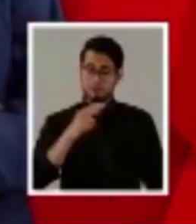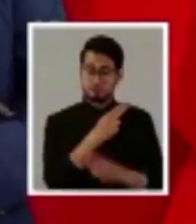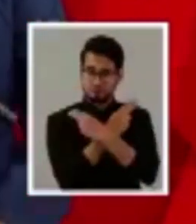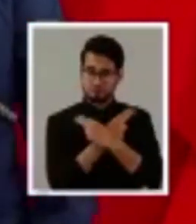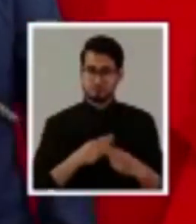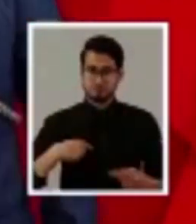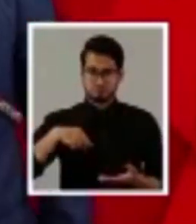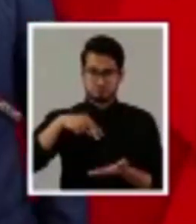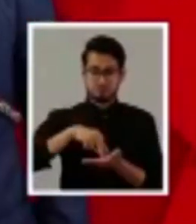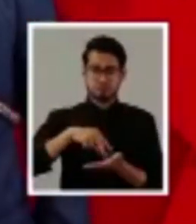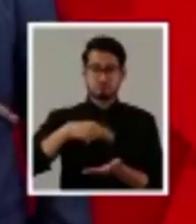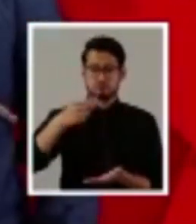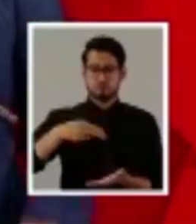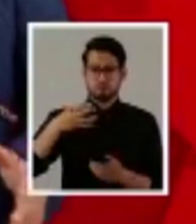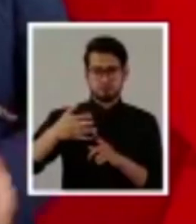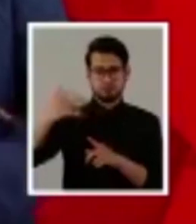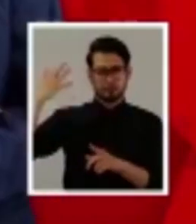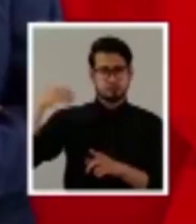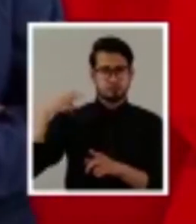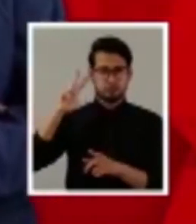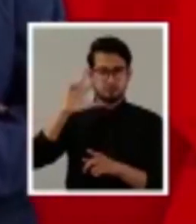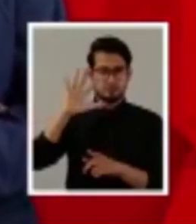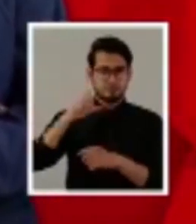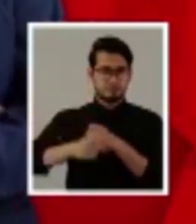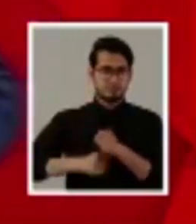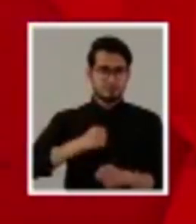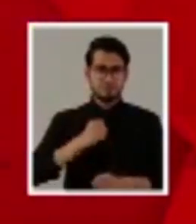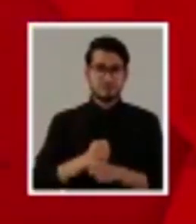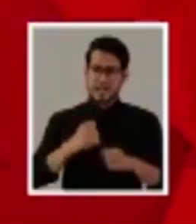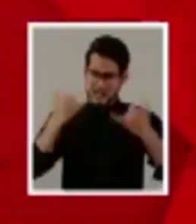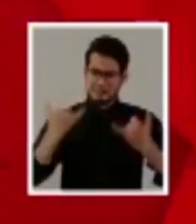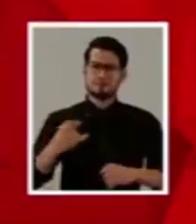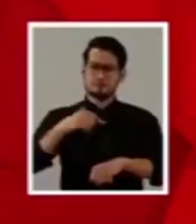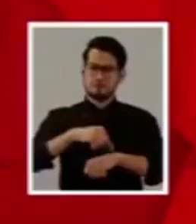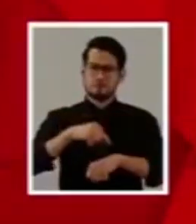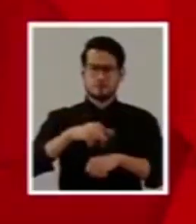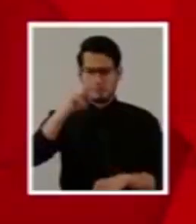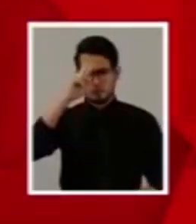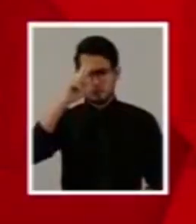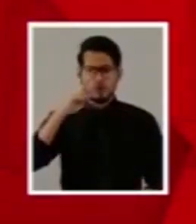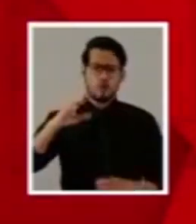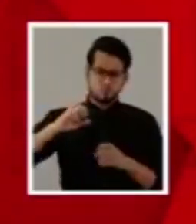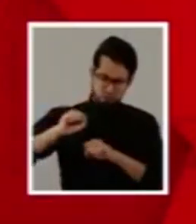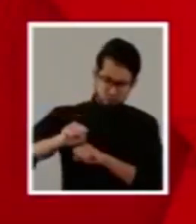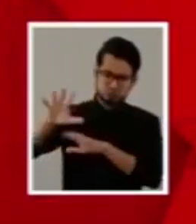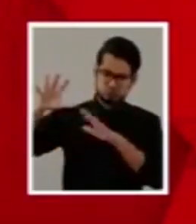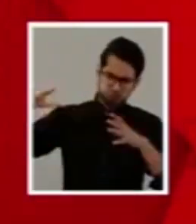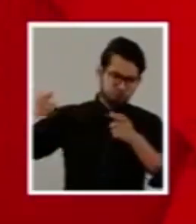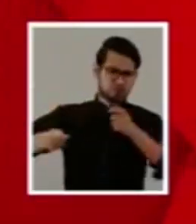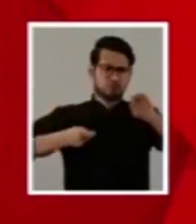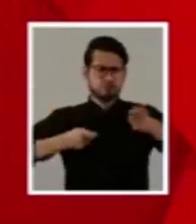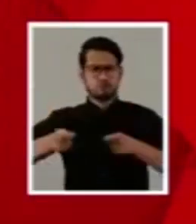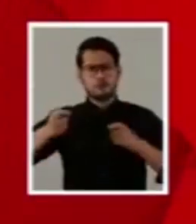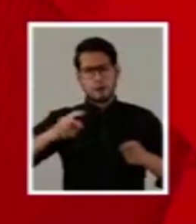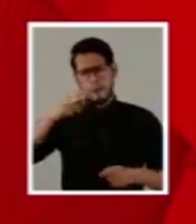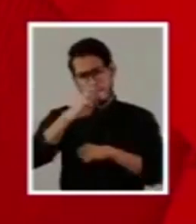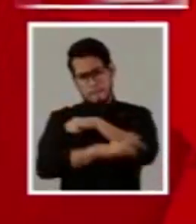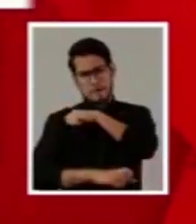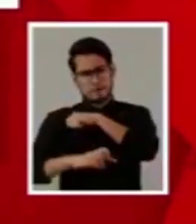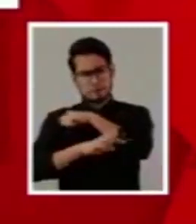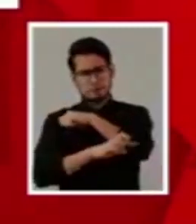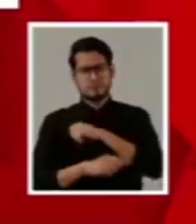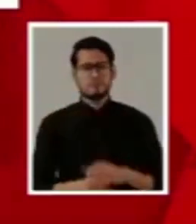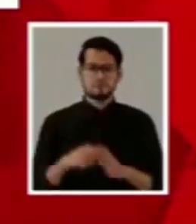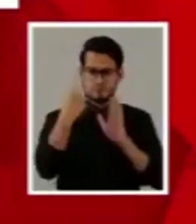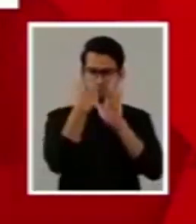Huancavelica. Soy notario de Huancayo hace 35 años. Ya es tiempo que los peruanos originarios gobernemos el